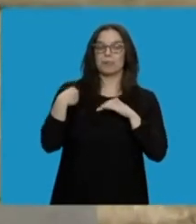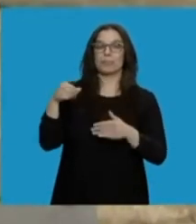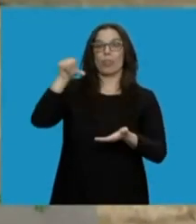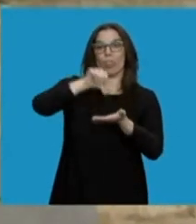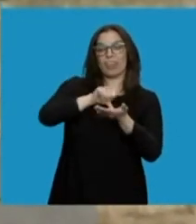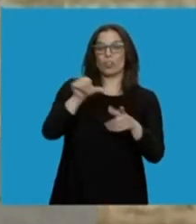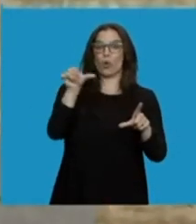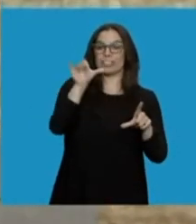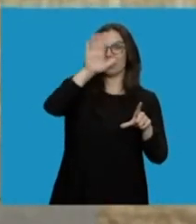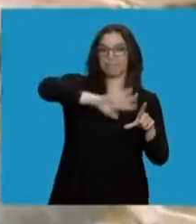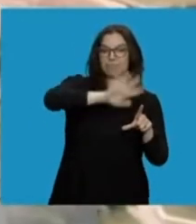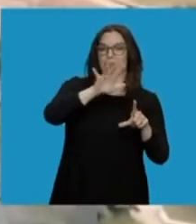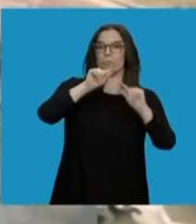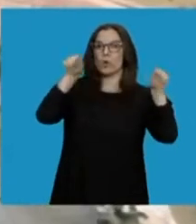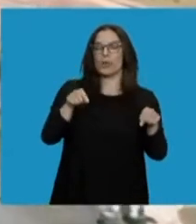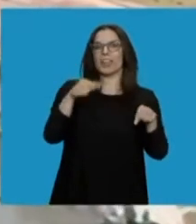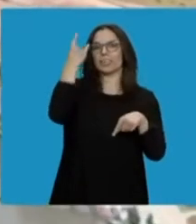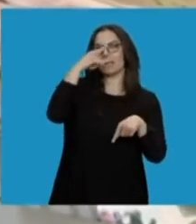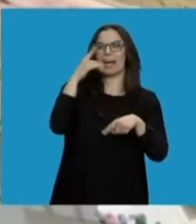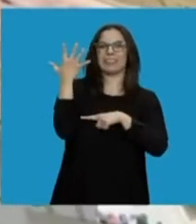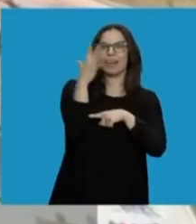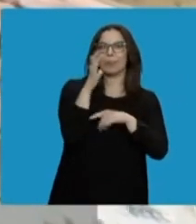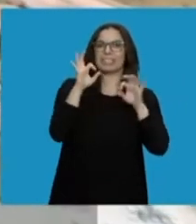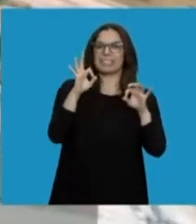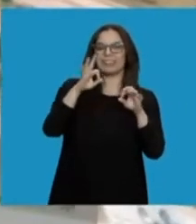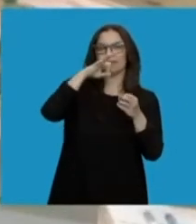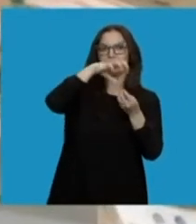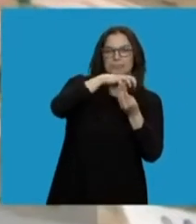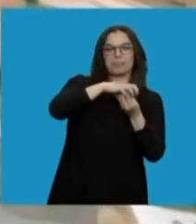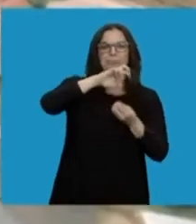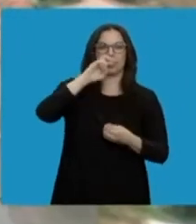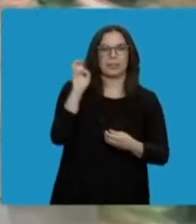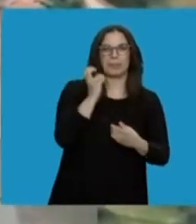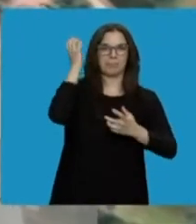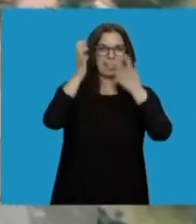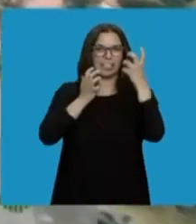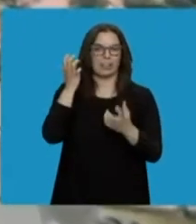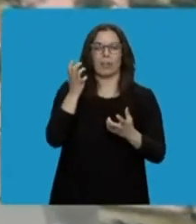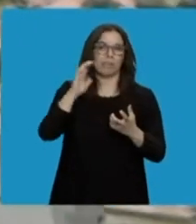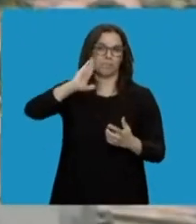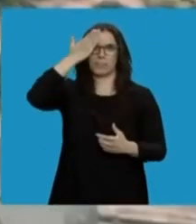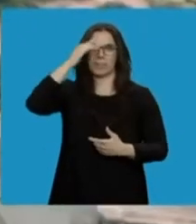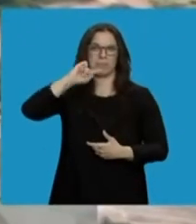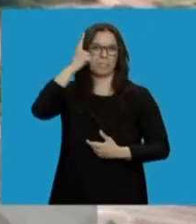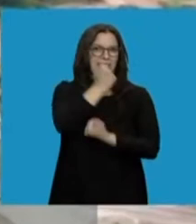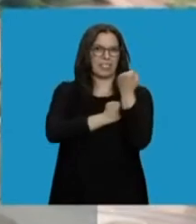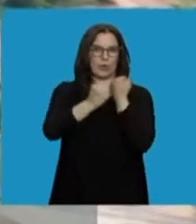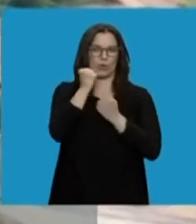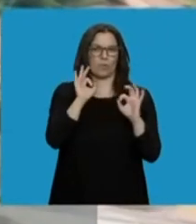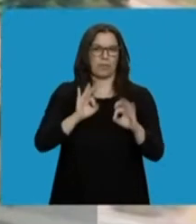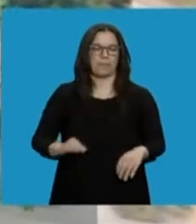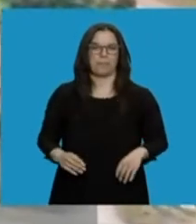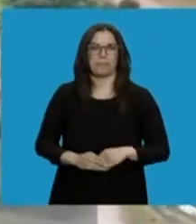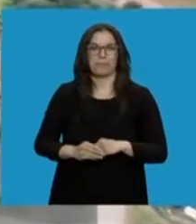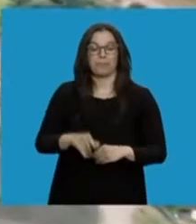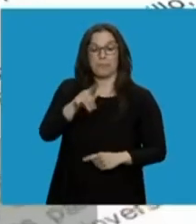de la provincia de Salamanca, donde la encina, así como la agricultura y ganadería extensiva, son los principales protagonistas. En